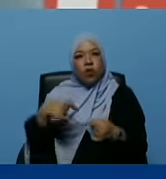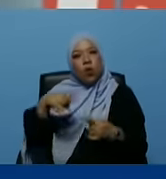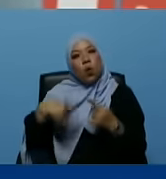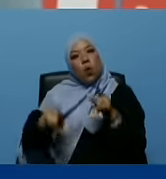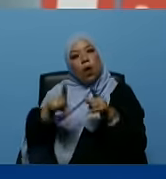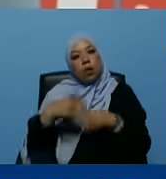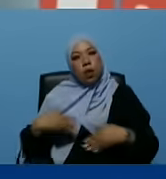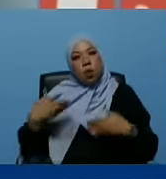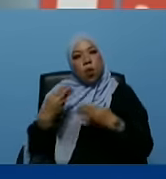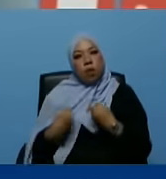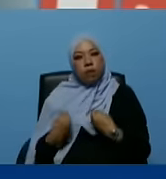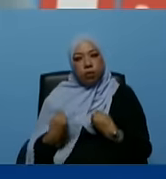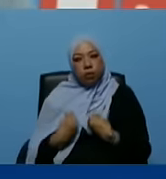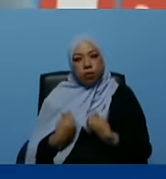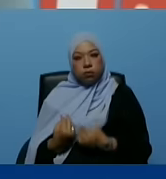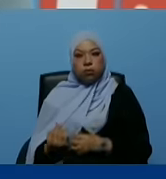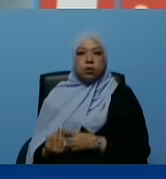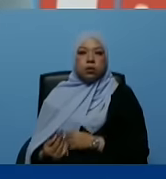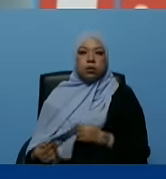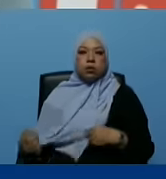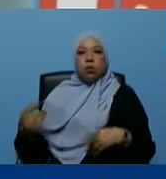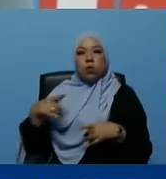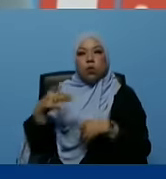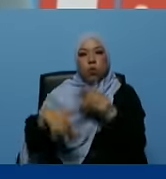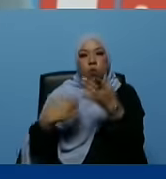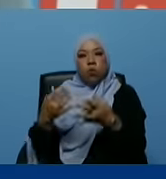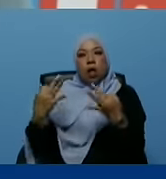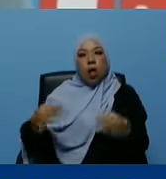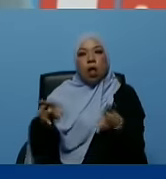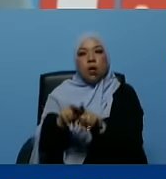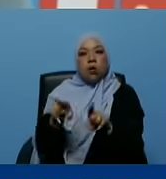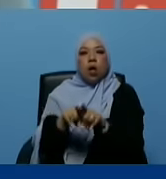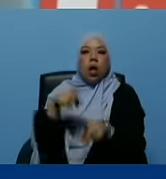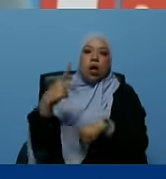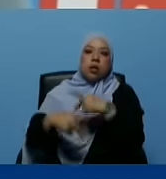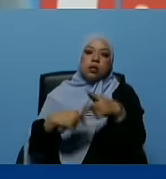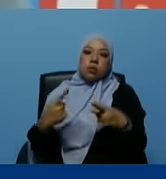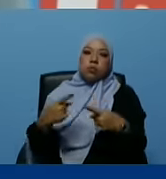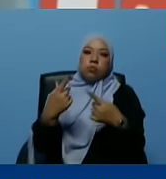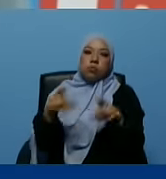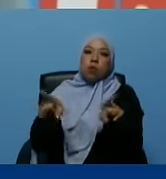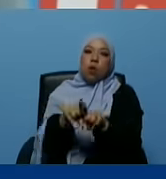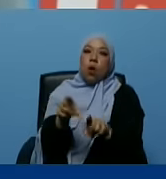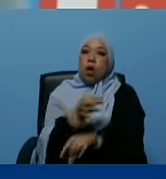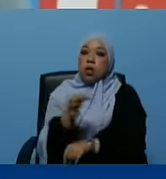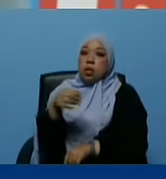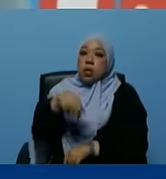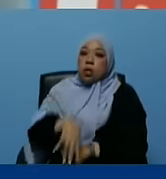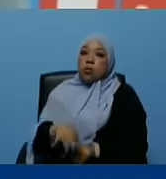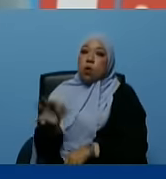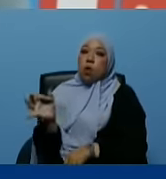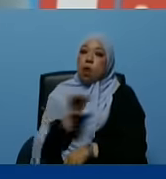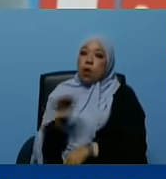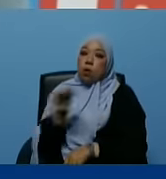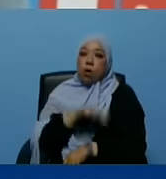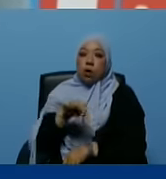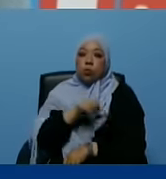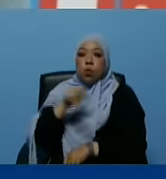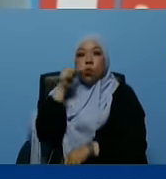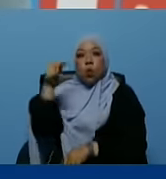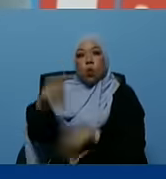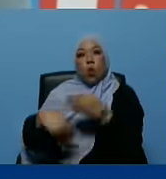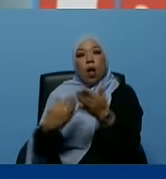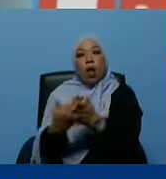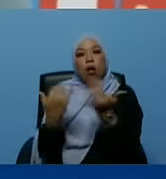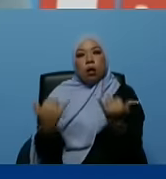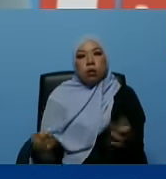de vida. Este es un camino cierto. Estamos del lado correcto de la historia. Este es el